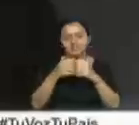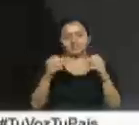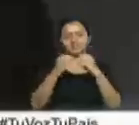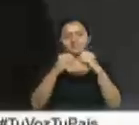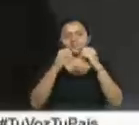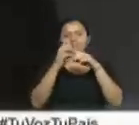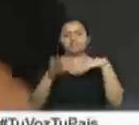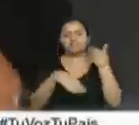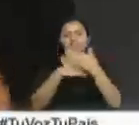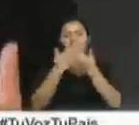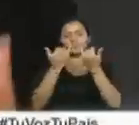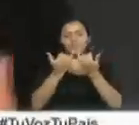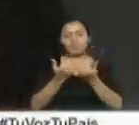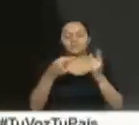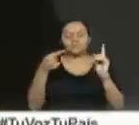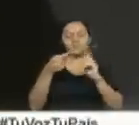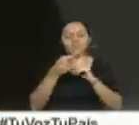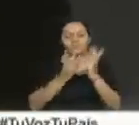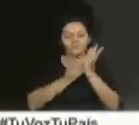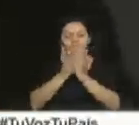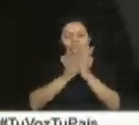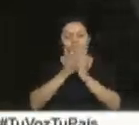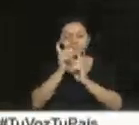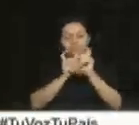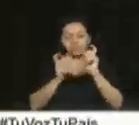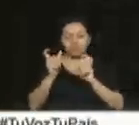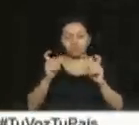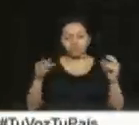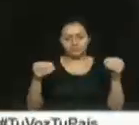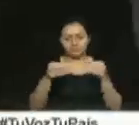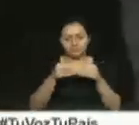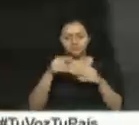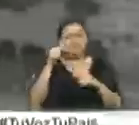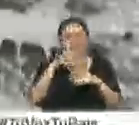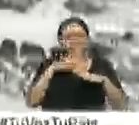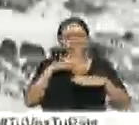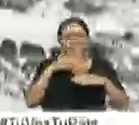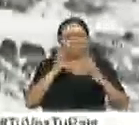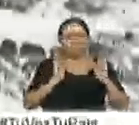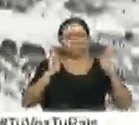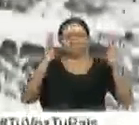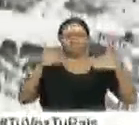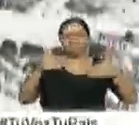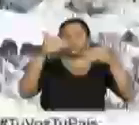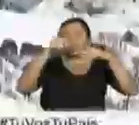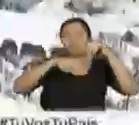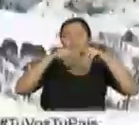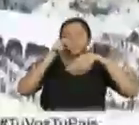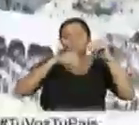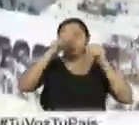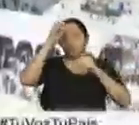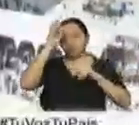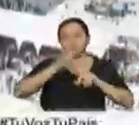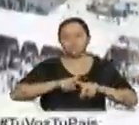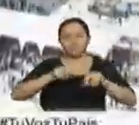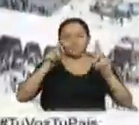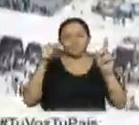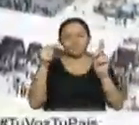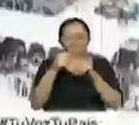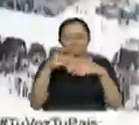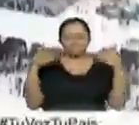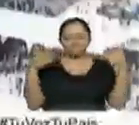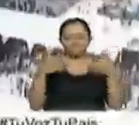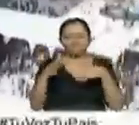Estado para el servicio a la gente. Estas plataformas es parte de un nuevo concepto,